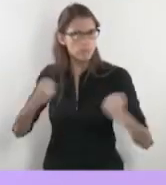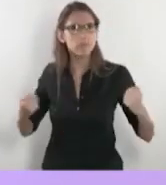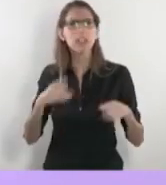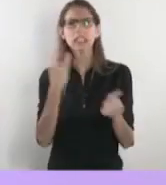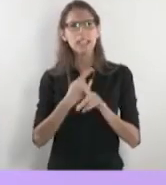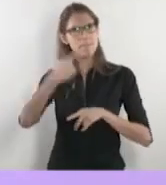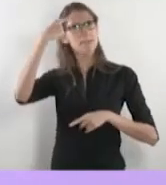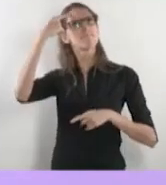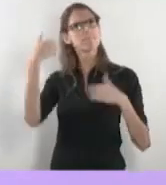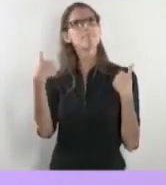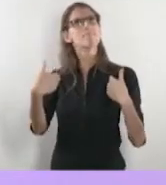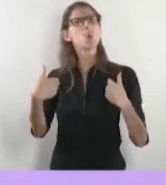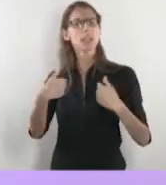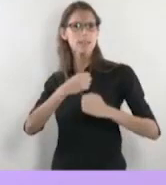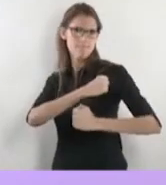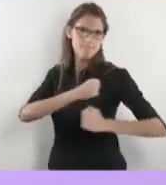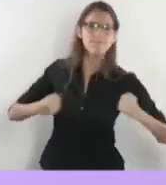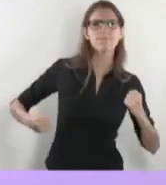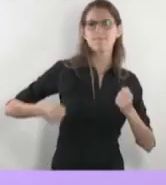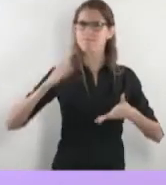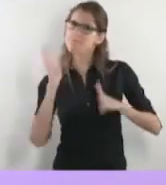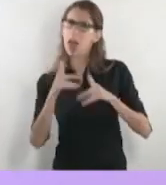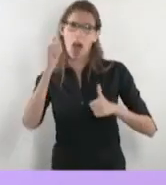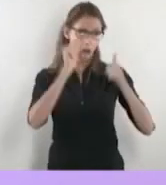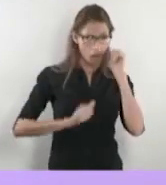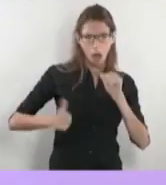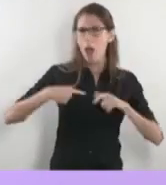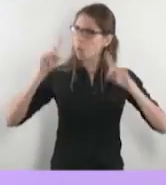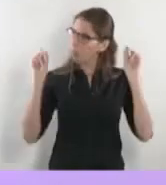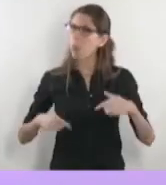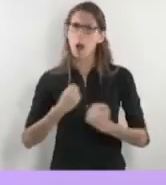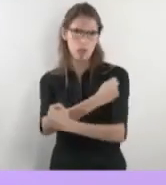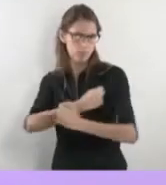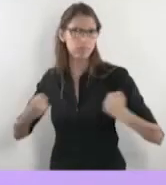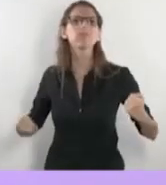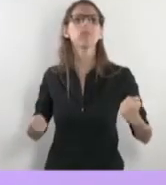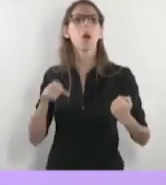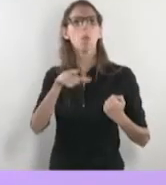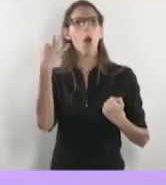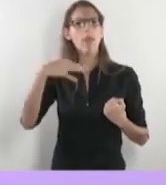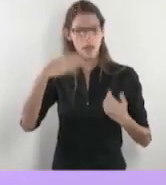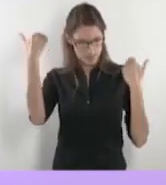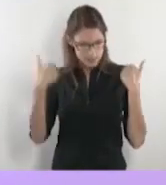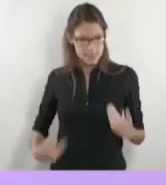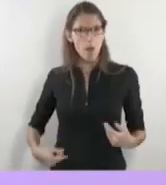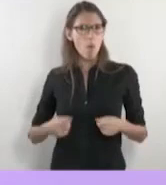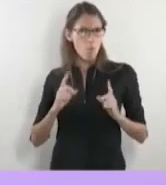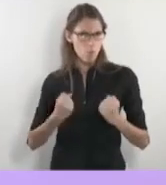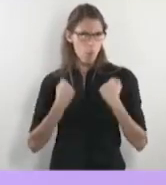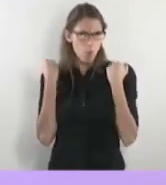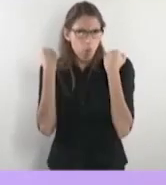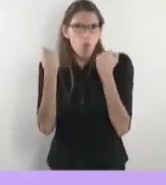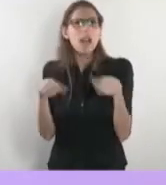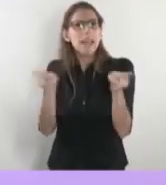y acomete feroz ya malherido en el tesón del clavo enmohecido que ya viejo y